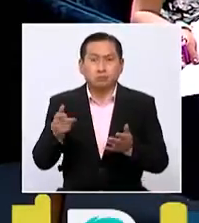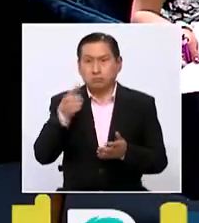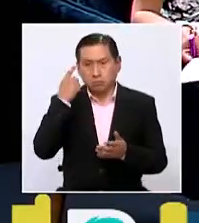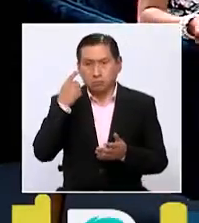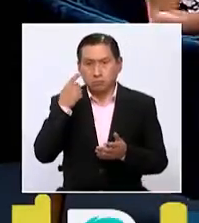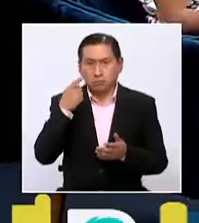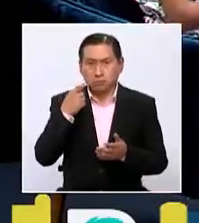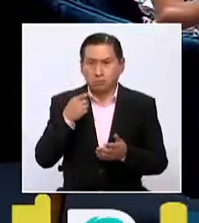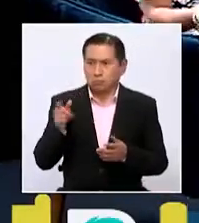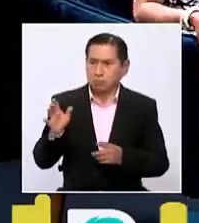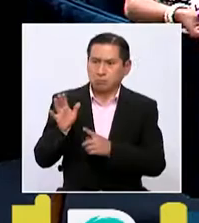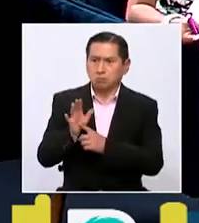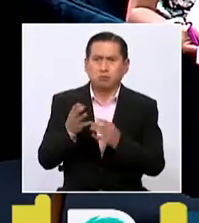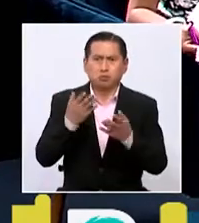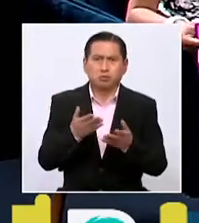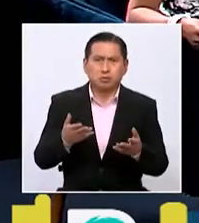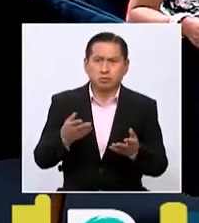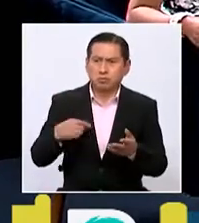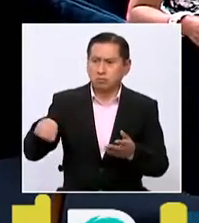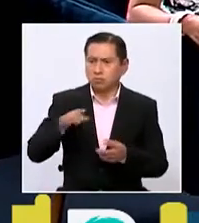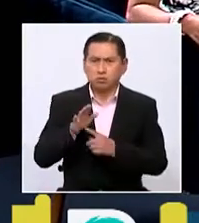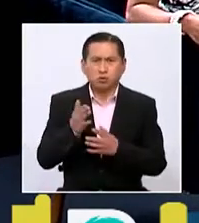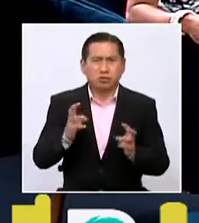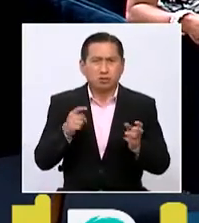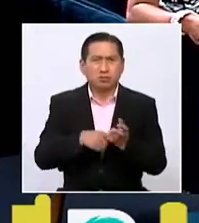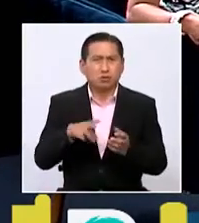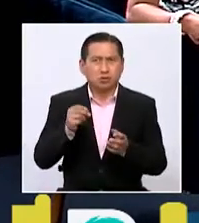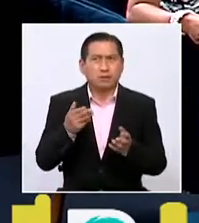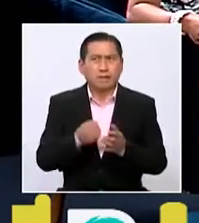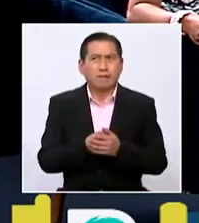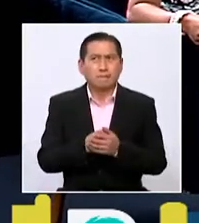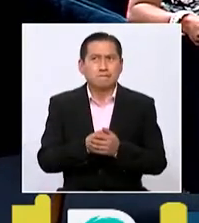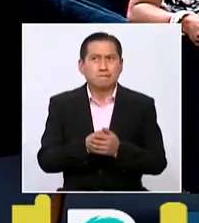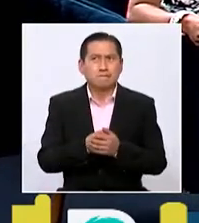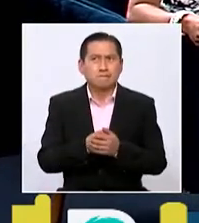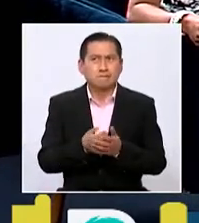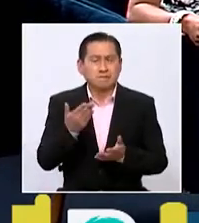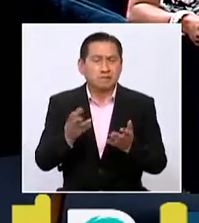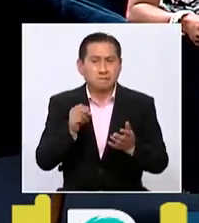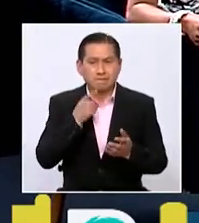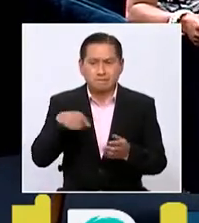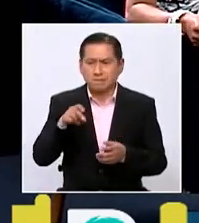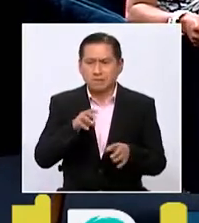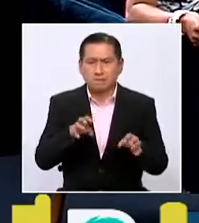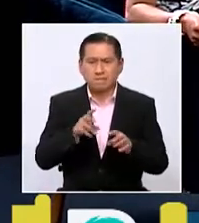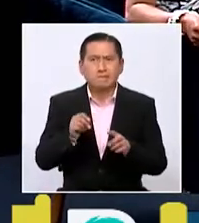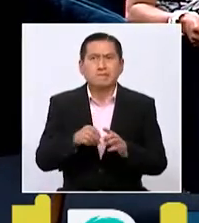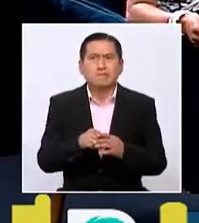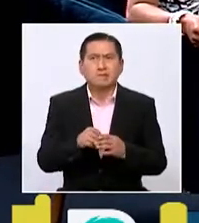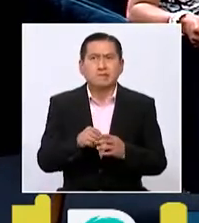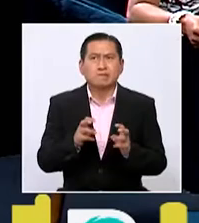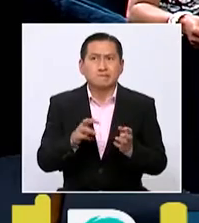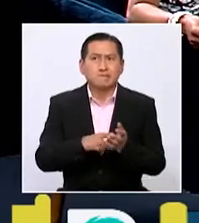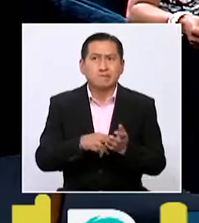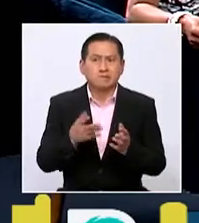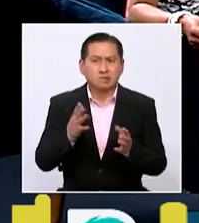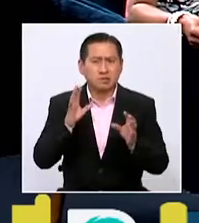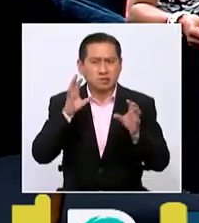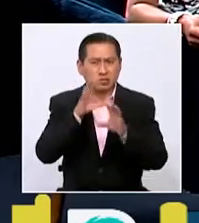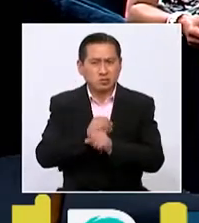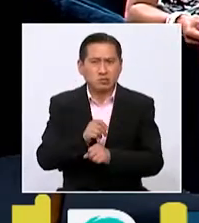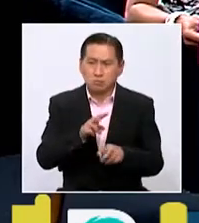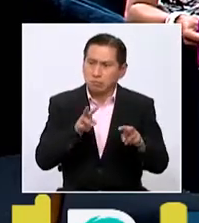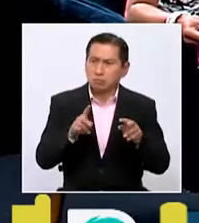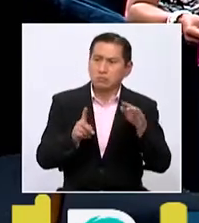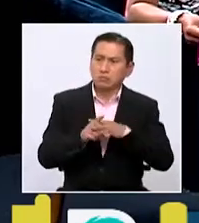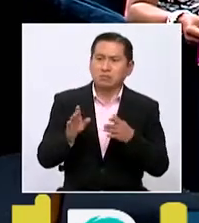exotismo del muestreo, digamos, de este tipo de cuestiones. Vamos, que no digo que ustedes lo hagan, pero es la costumbre de lo que te